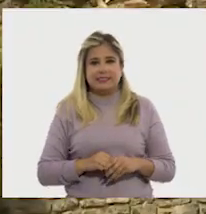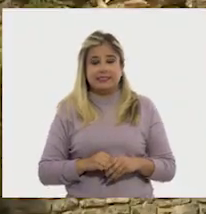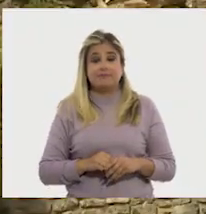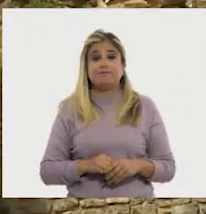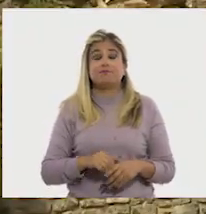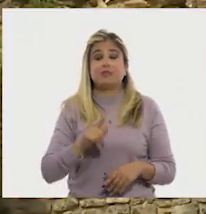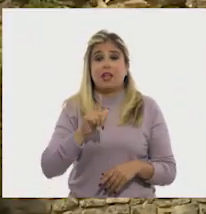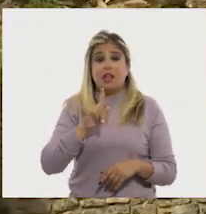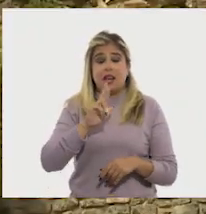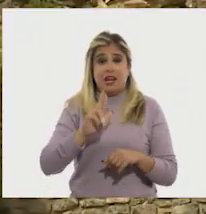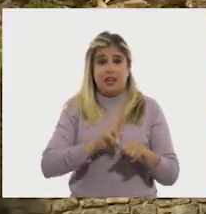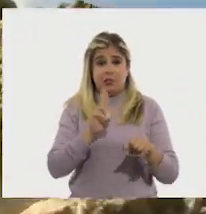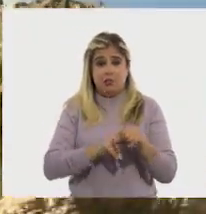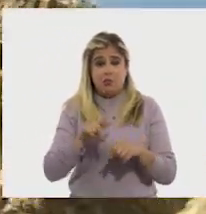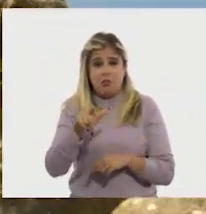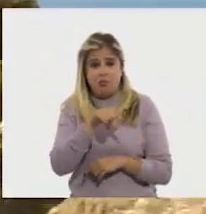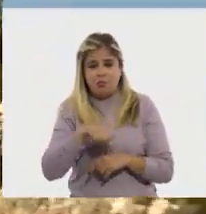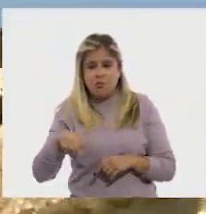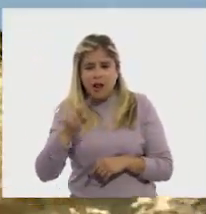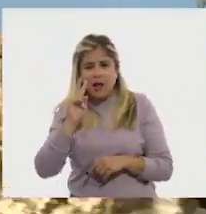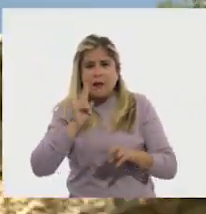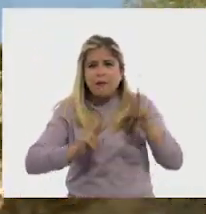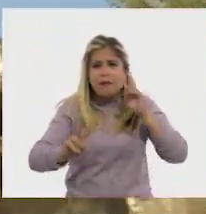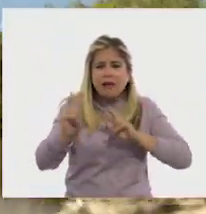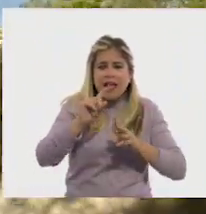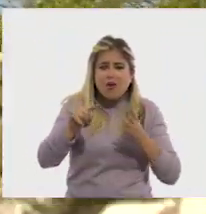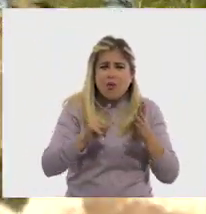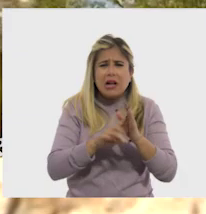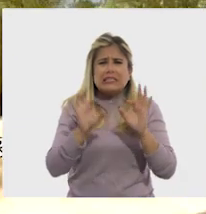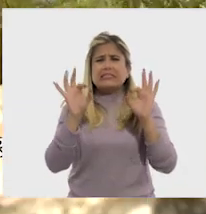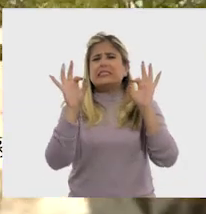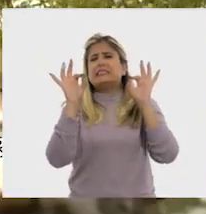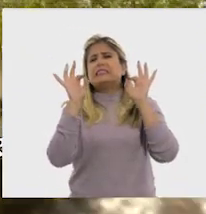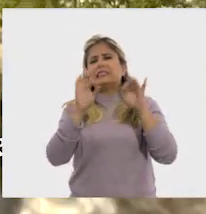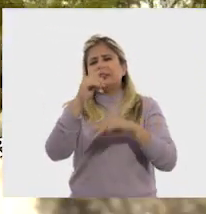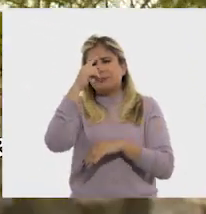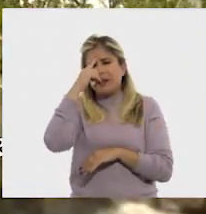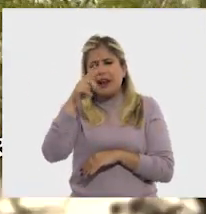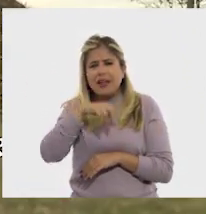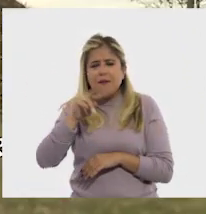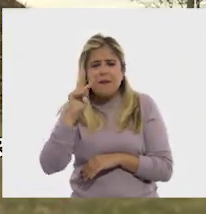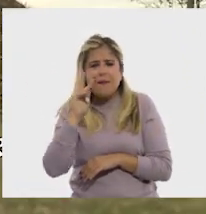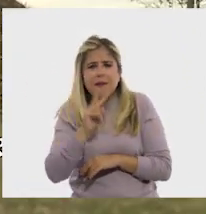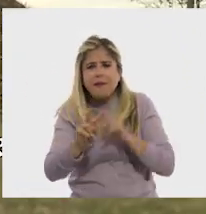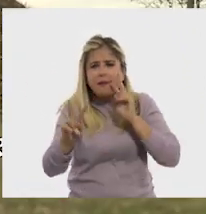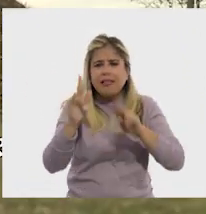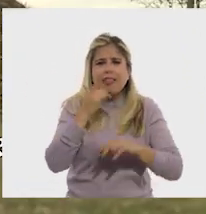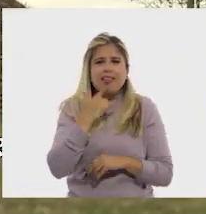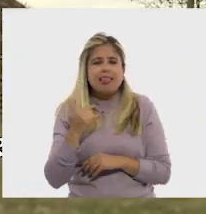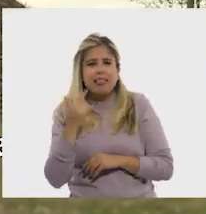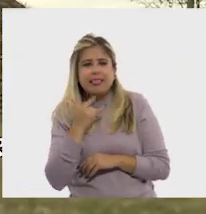La naturaleza encuentra en Balancán el sitio perfecto para brillar y perpetuarse.